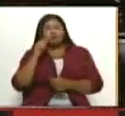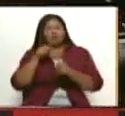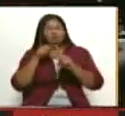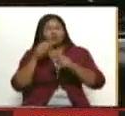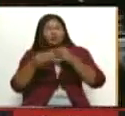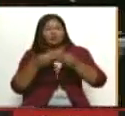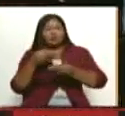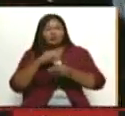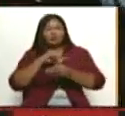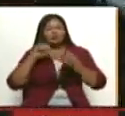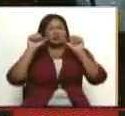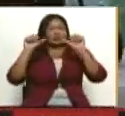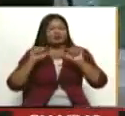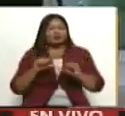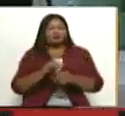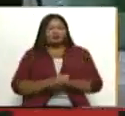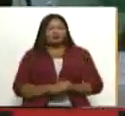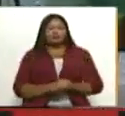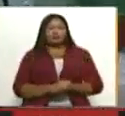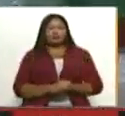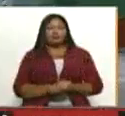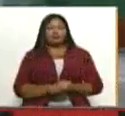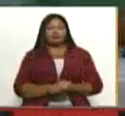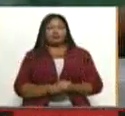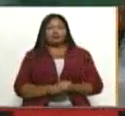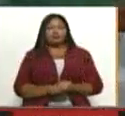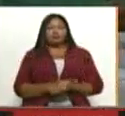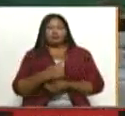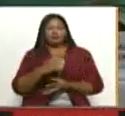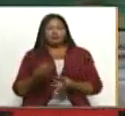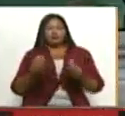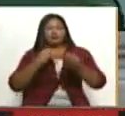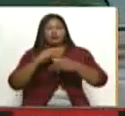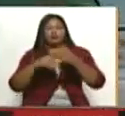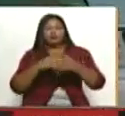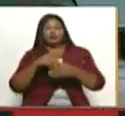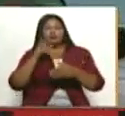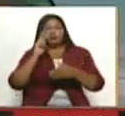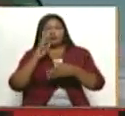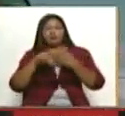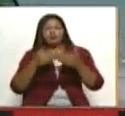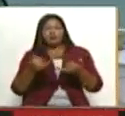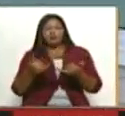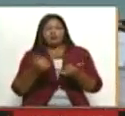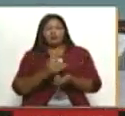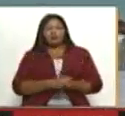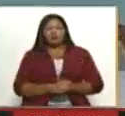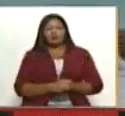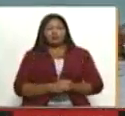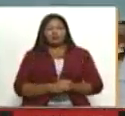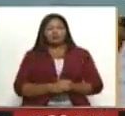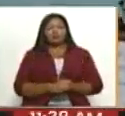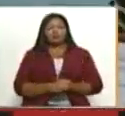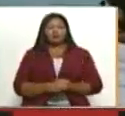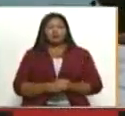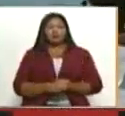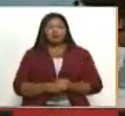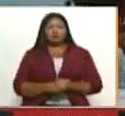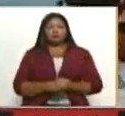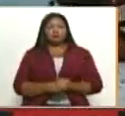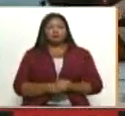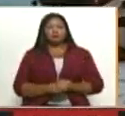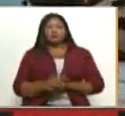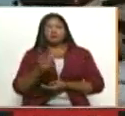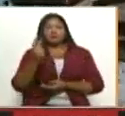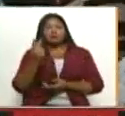de nuestra agenda, es decir, conciliando un poco el Cronos con el Kairos. En el segundo acuerdo